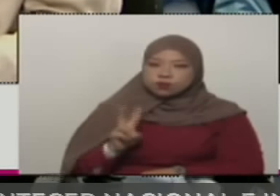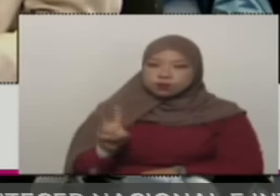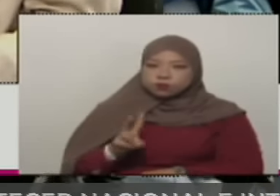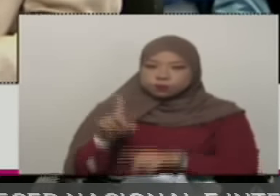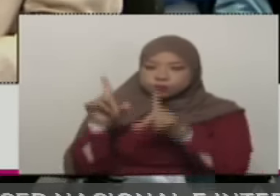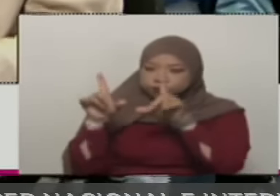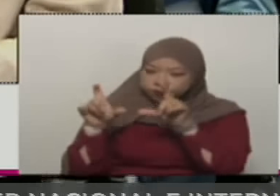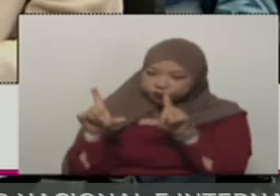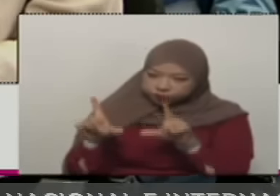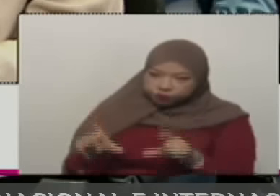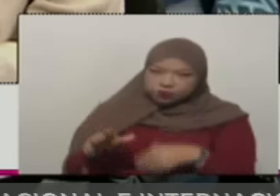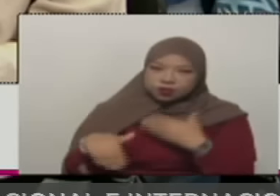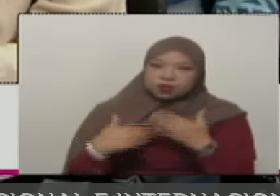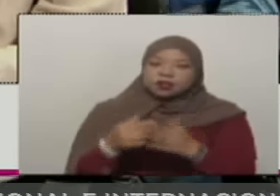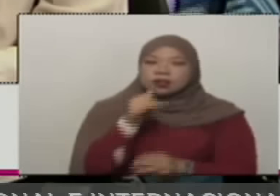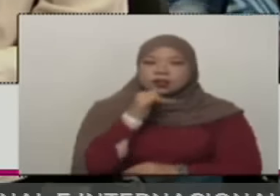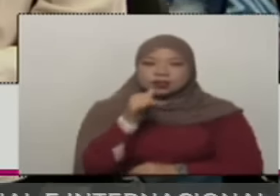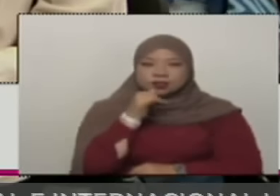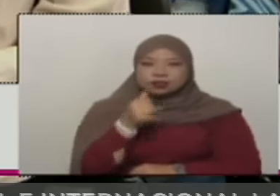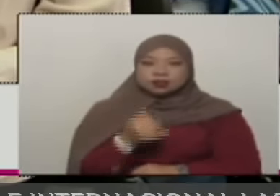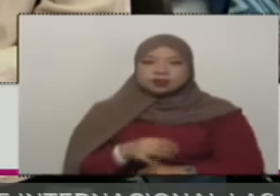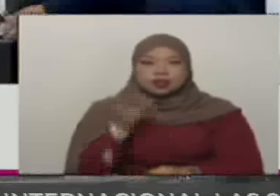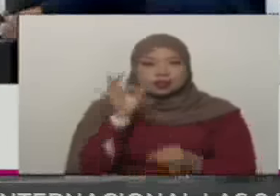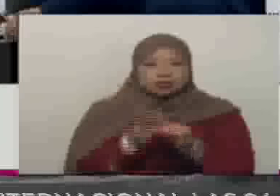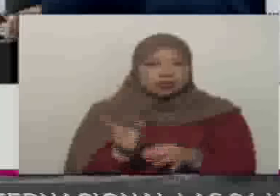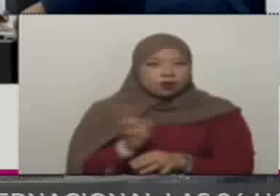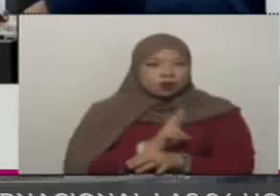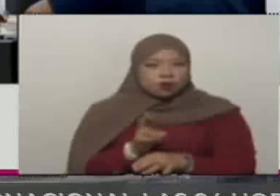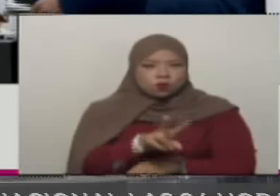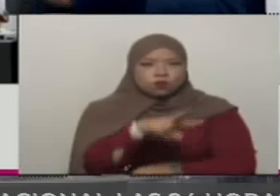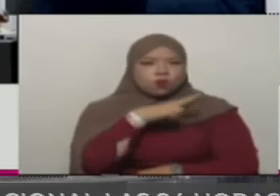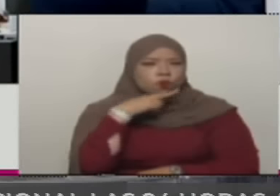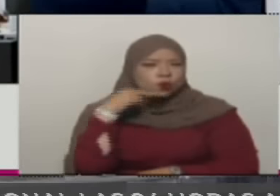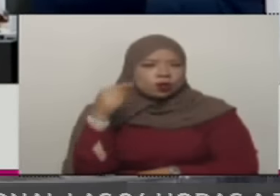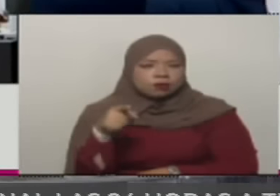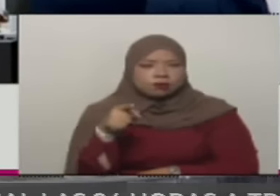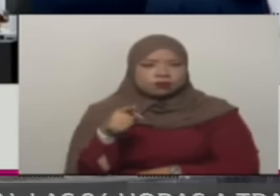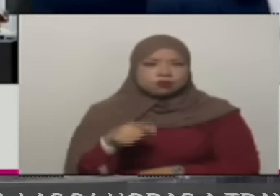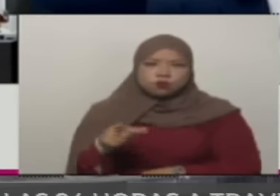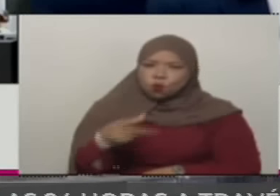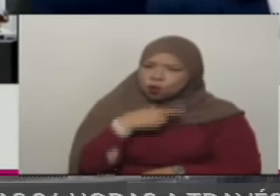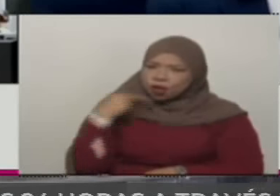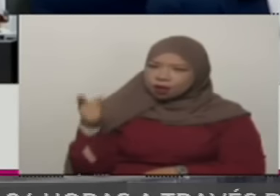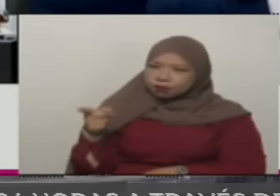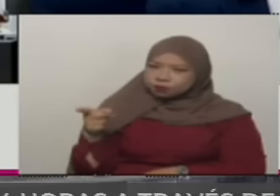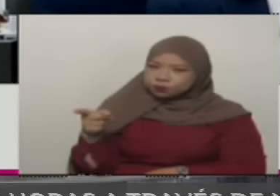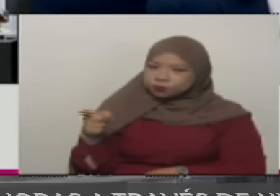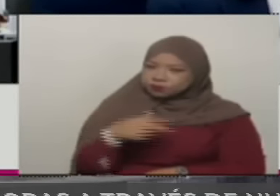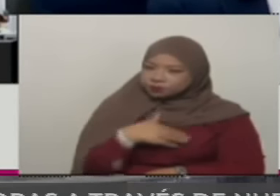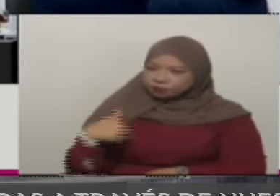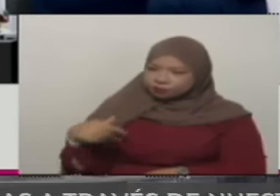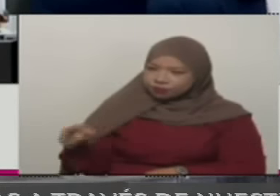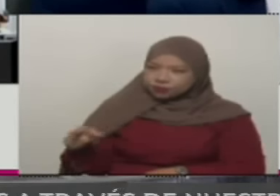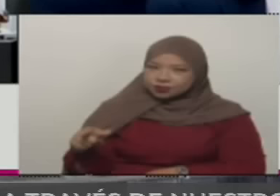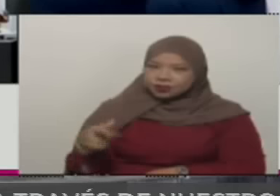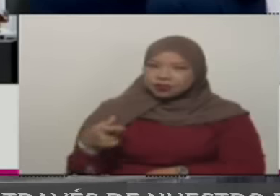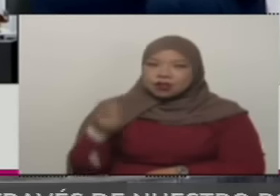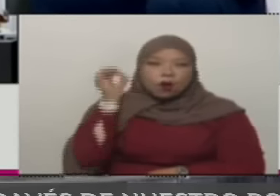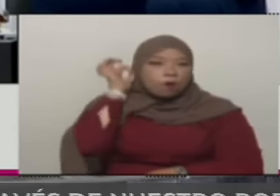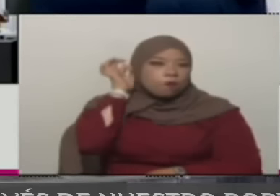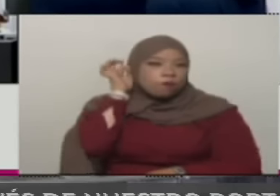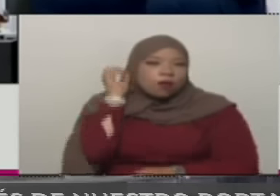favor, el dulce lechosa. Enseguida, presidente. ¿Tú quieres, Ricardo Menéndez? ¿Quieres? Mira, María León quiere un poquito de